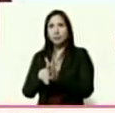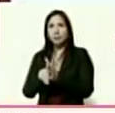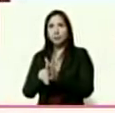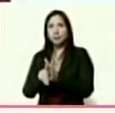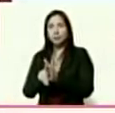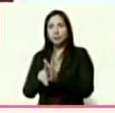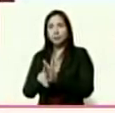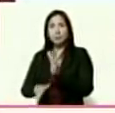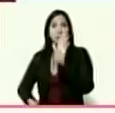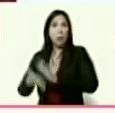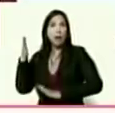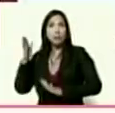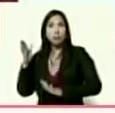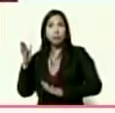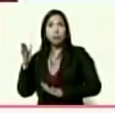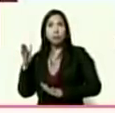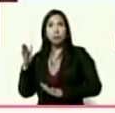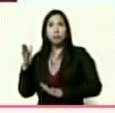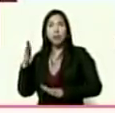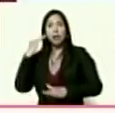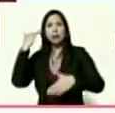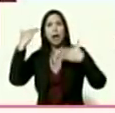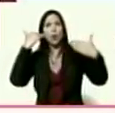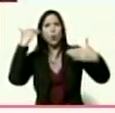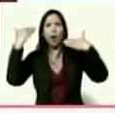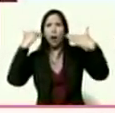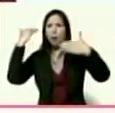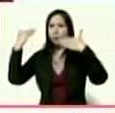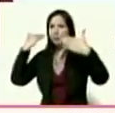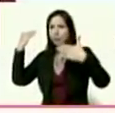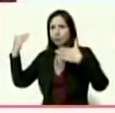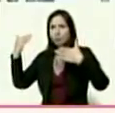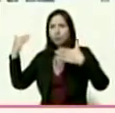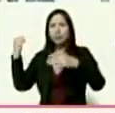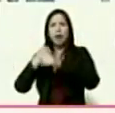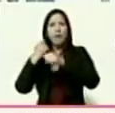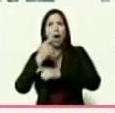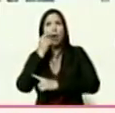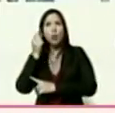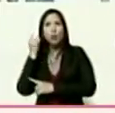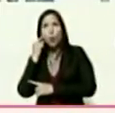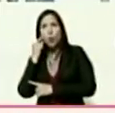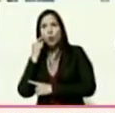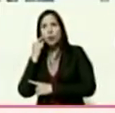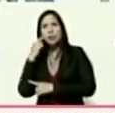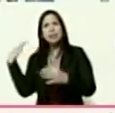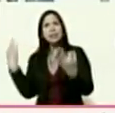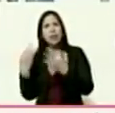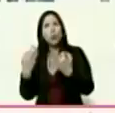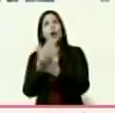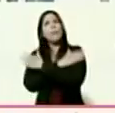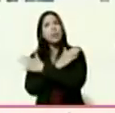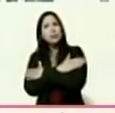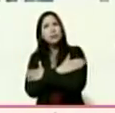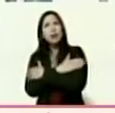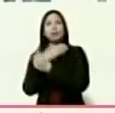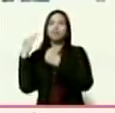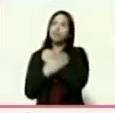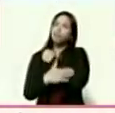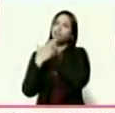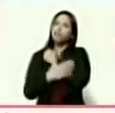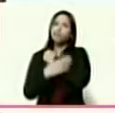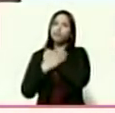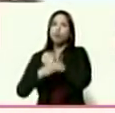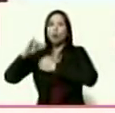José a saludar a los trabajadores, a darle la mano a los trabajadores, que los trabajadores seguro lo van a abrazar con mucho cariño,